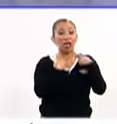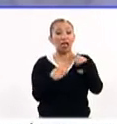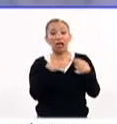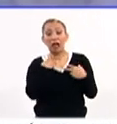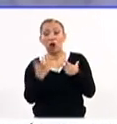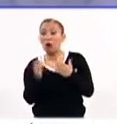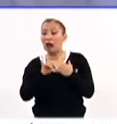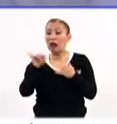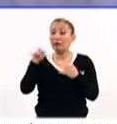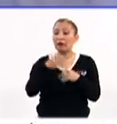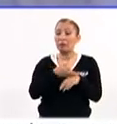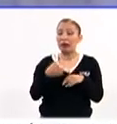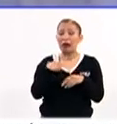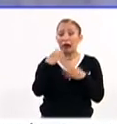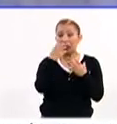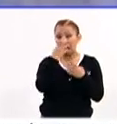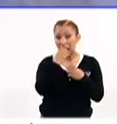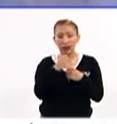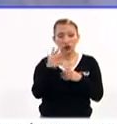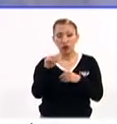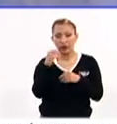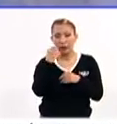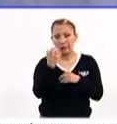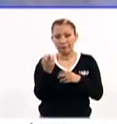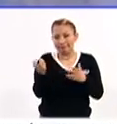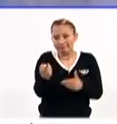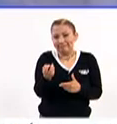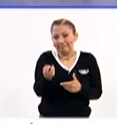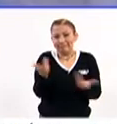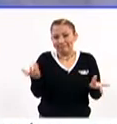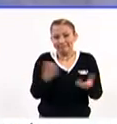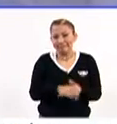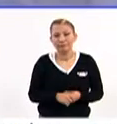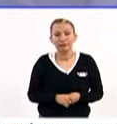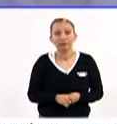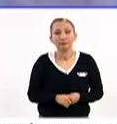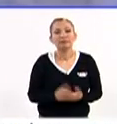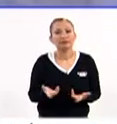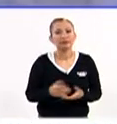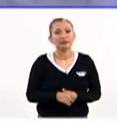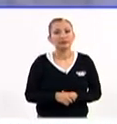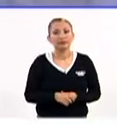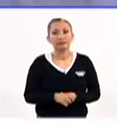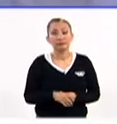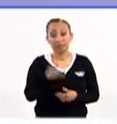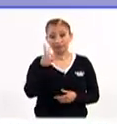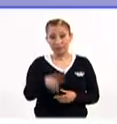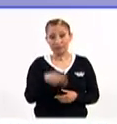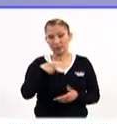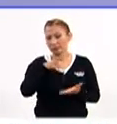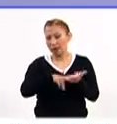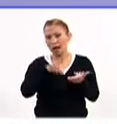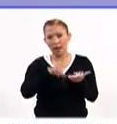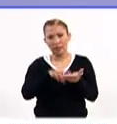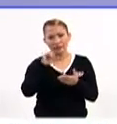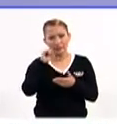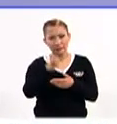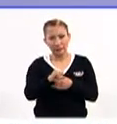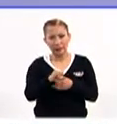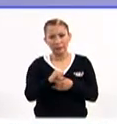simplemente estar lejos de su familia es algo que no quieren pues experimentar, ¿no? Bueno, la verdad que vale mucho la